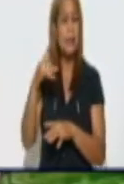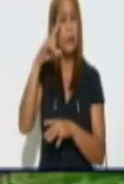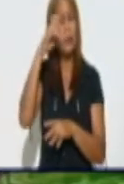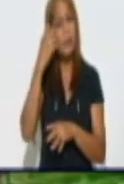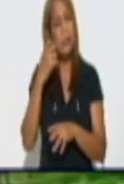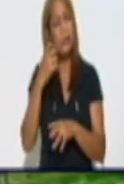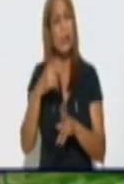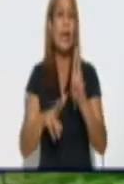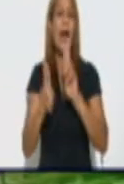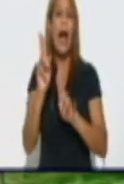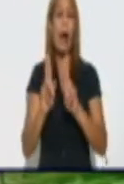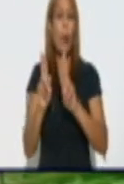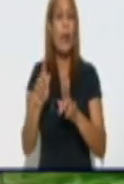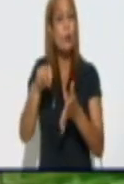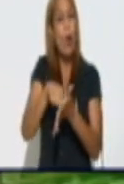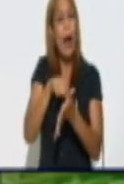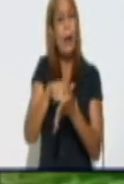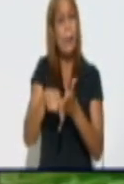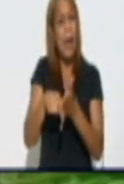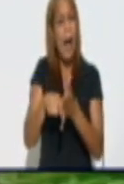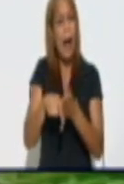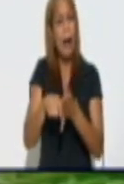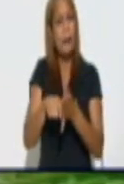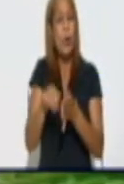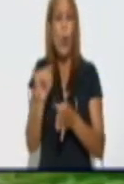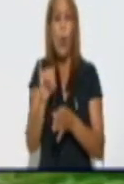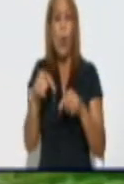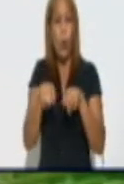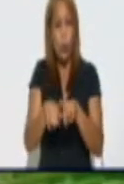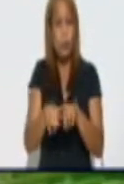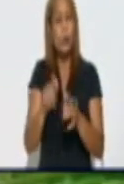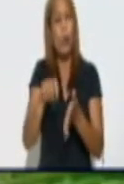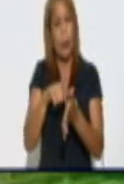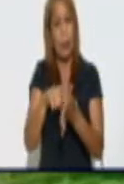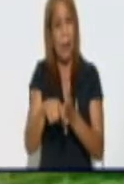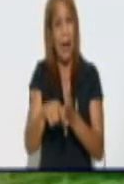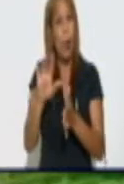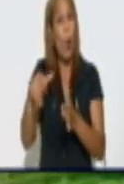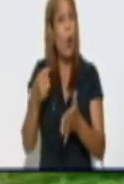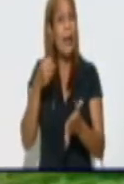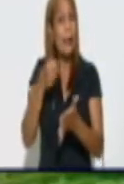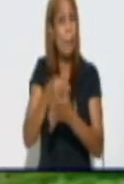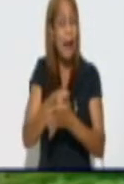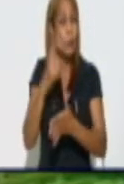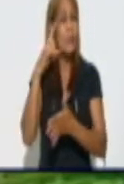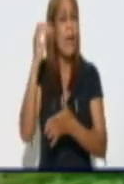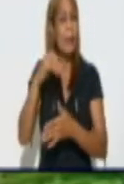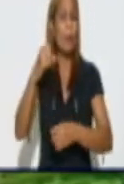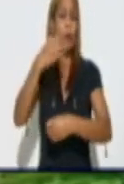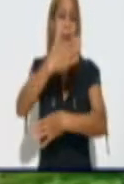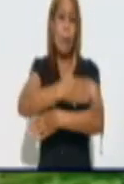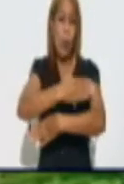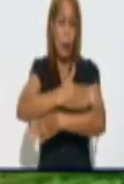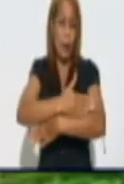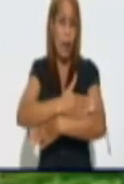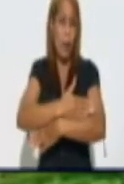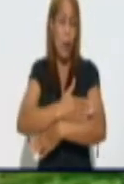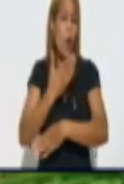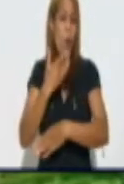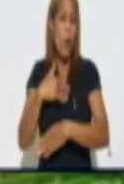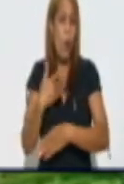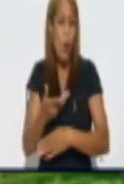Sabemos que ha habido limitaciones durante este año con la COVID-19, con el impacto propio del bloqueo. ¿Cómo marcha la inversión